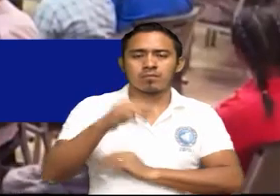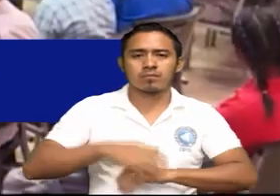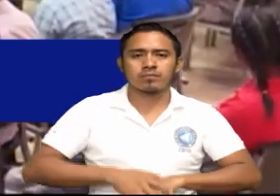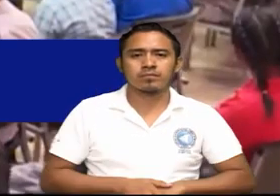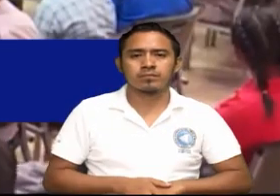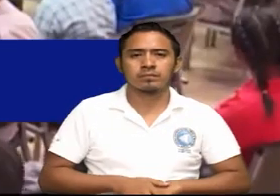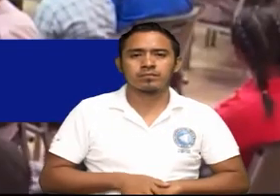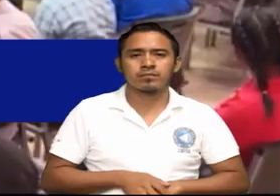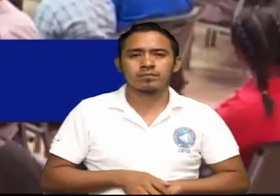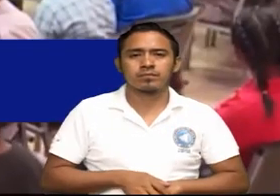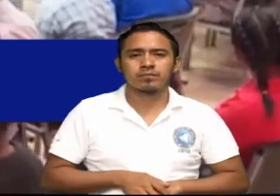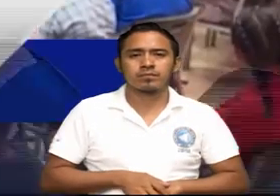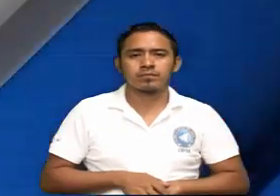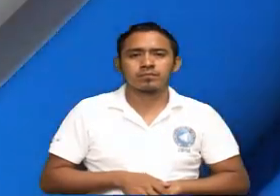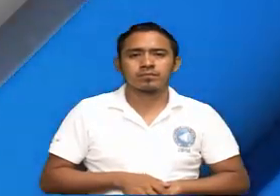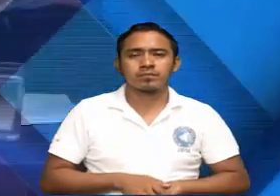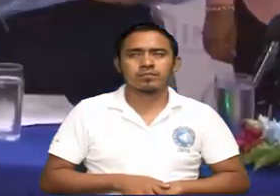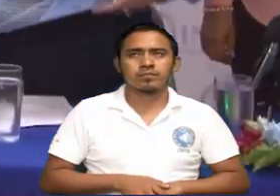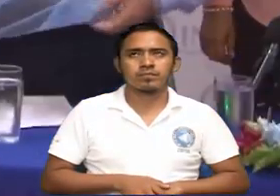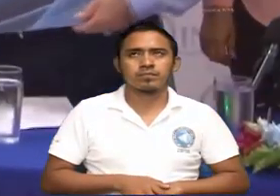2019.